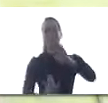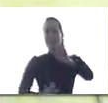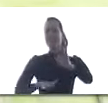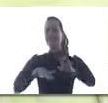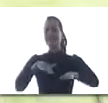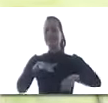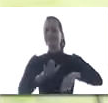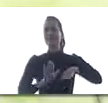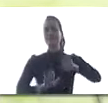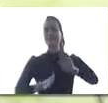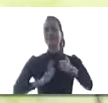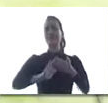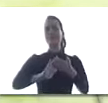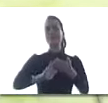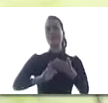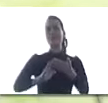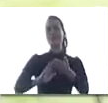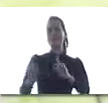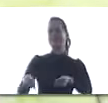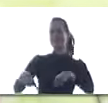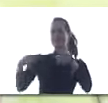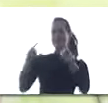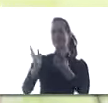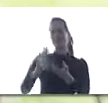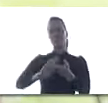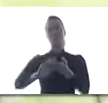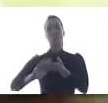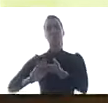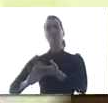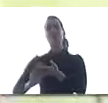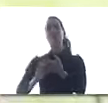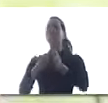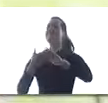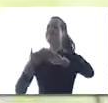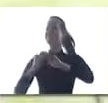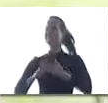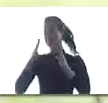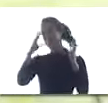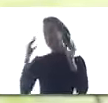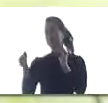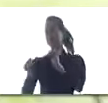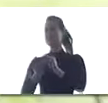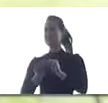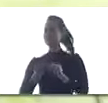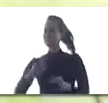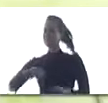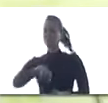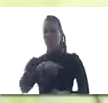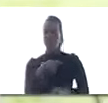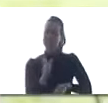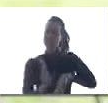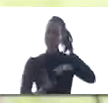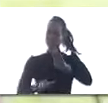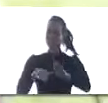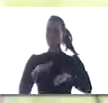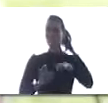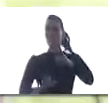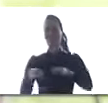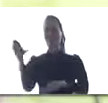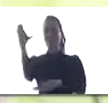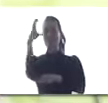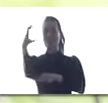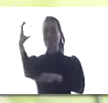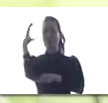la reconciliación y seguimos ese camino para que en toda Colombia y en los campos y